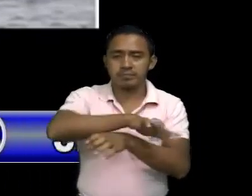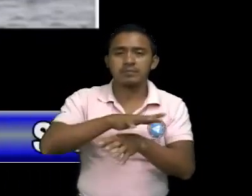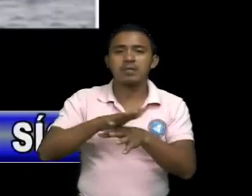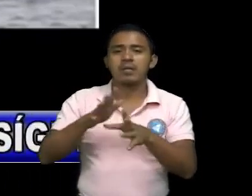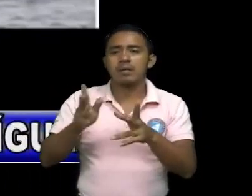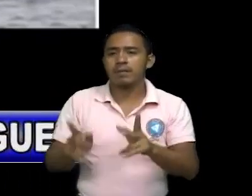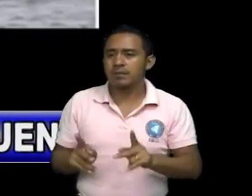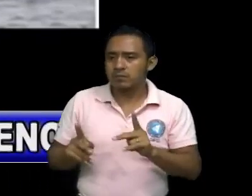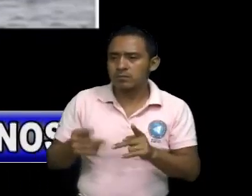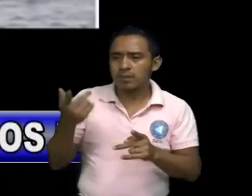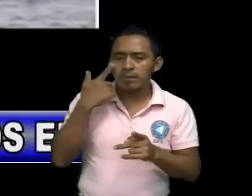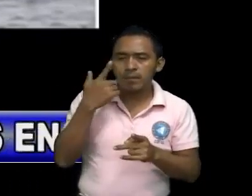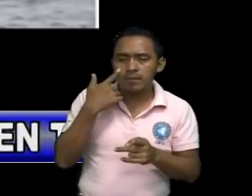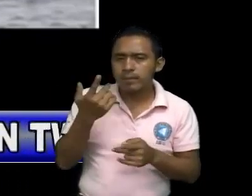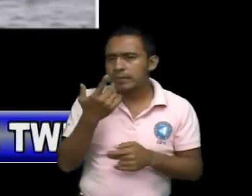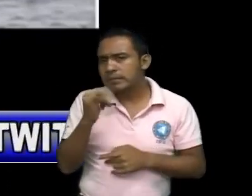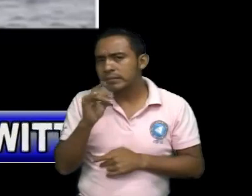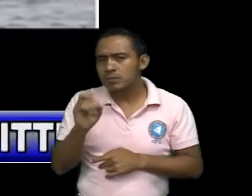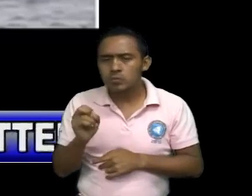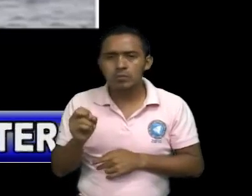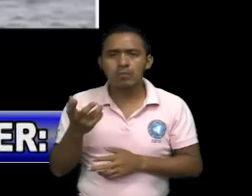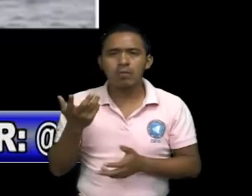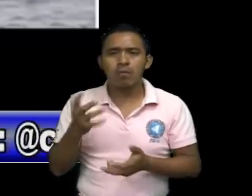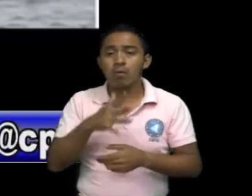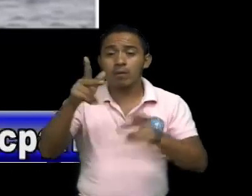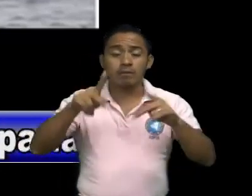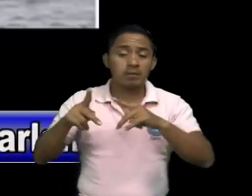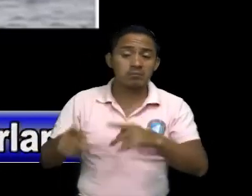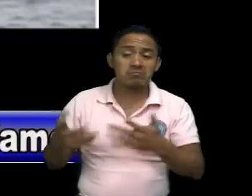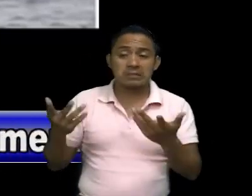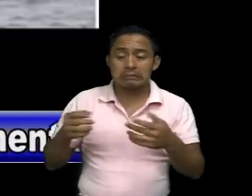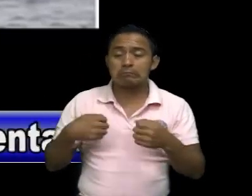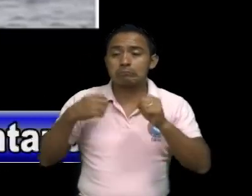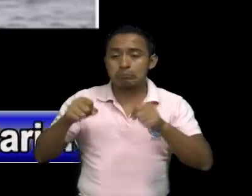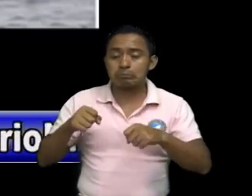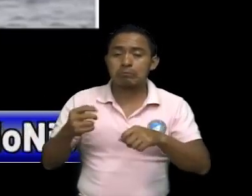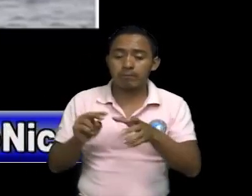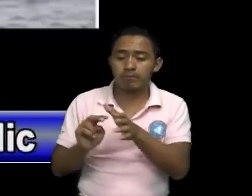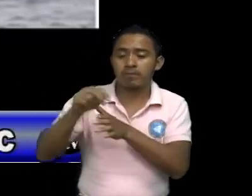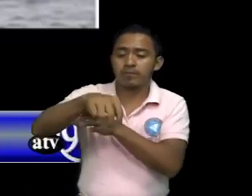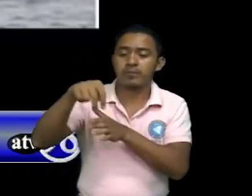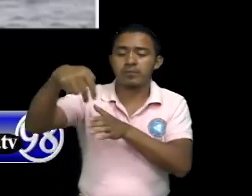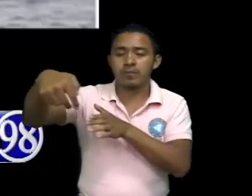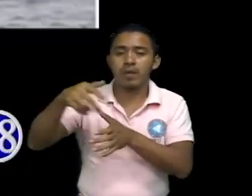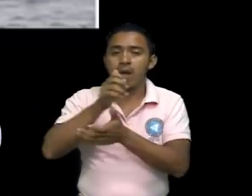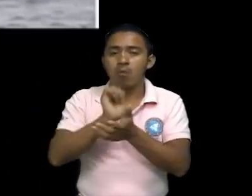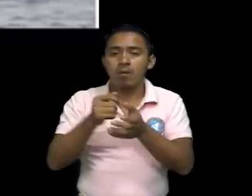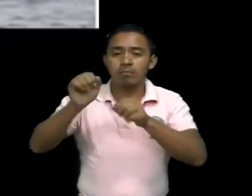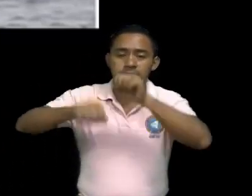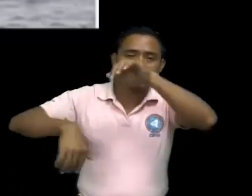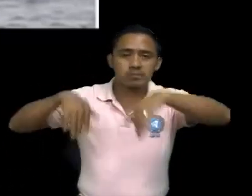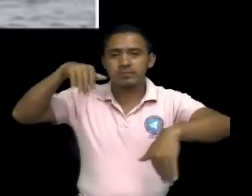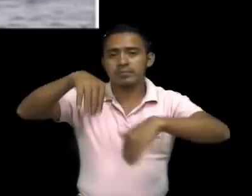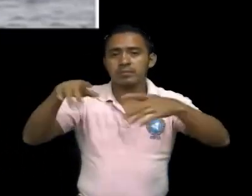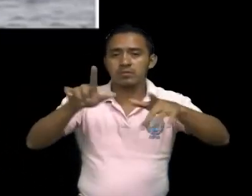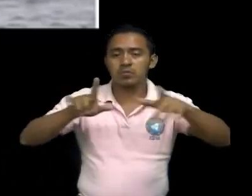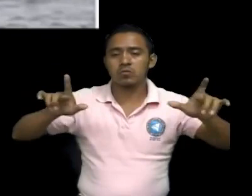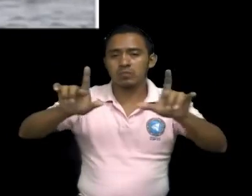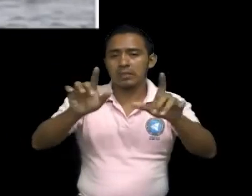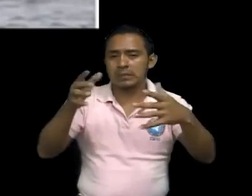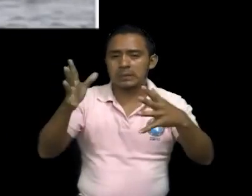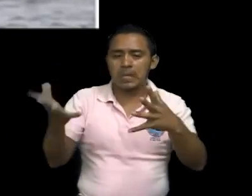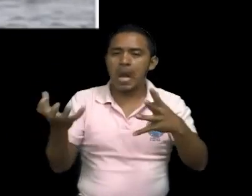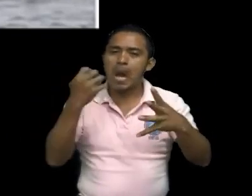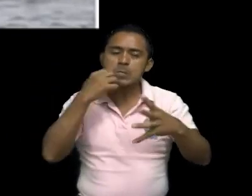las autoridades están comprobando si existen otros sobrevivientes que pudieron saltar hacia el agua y llegar hasta una zona